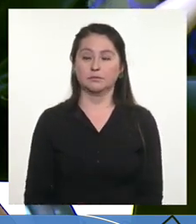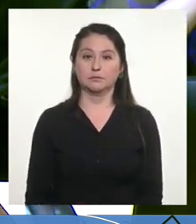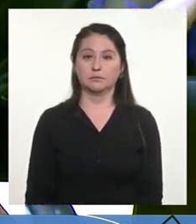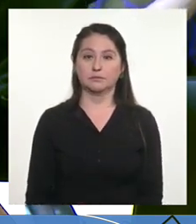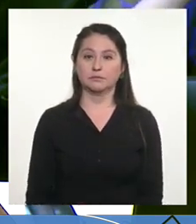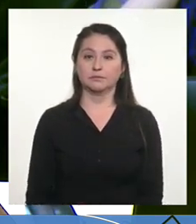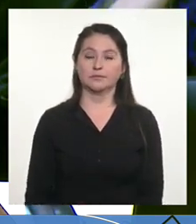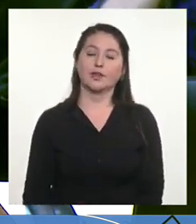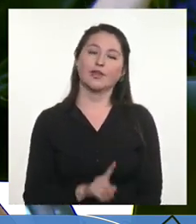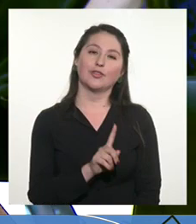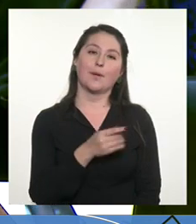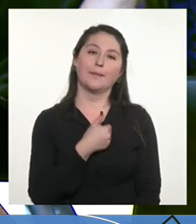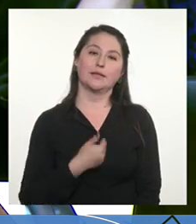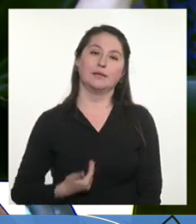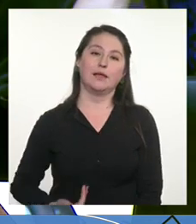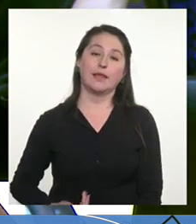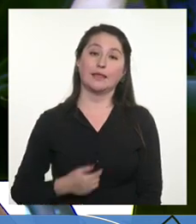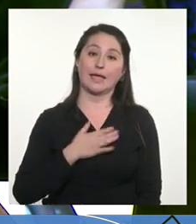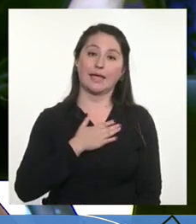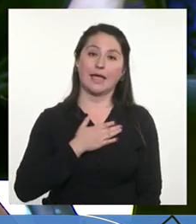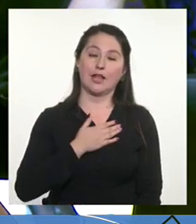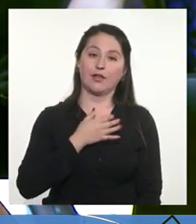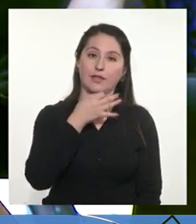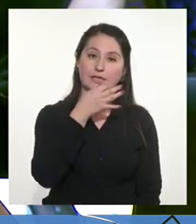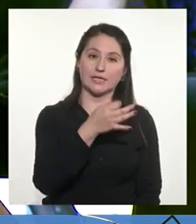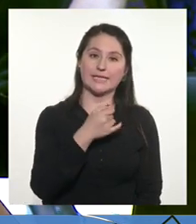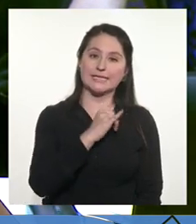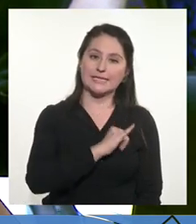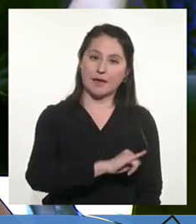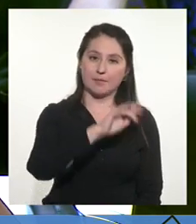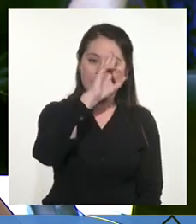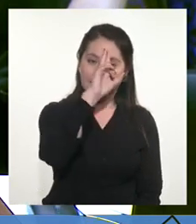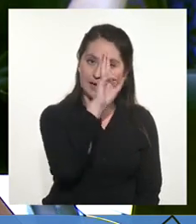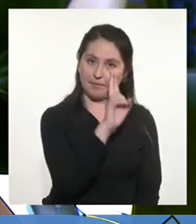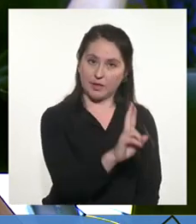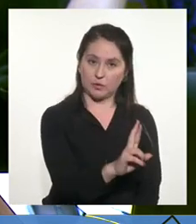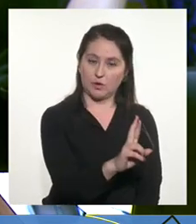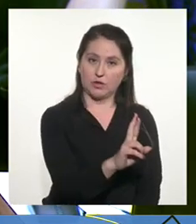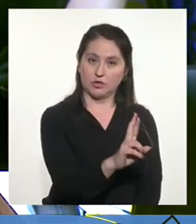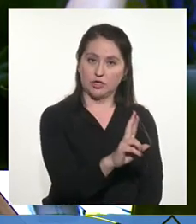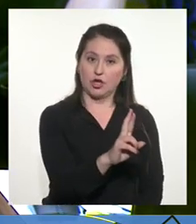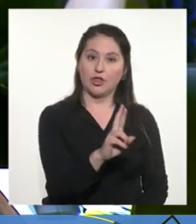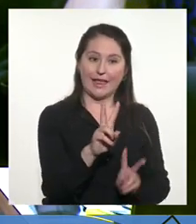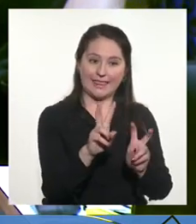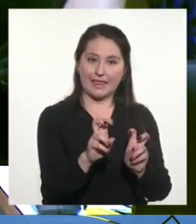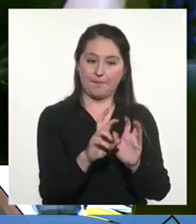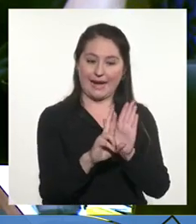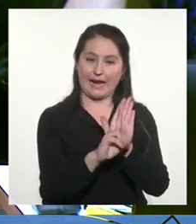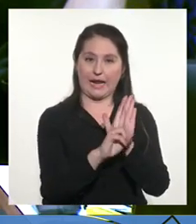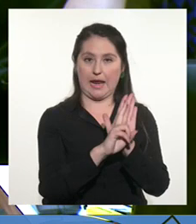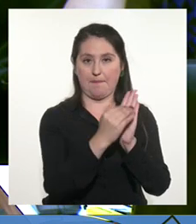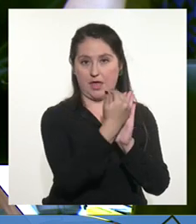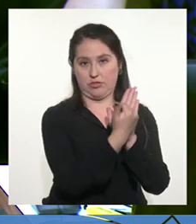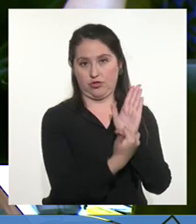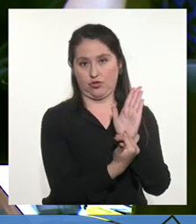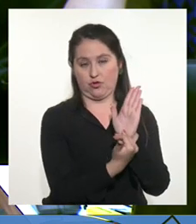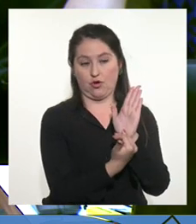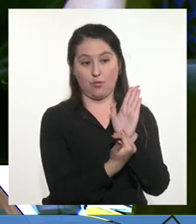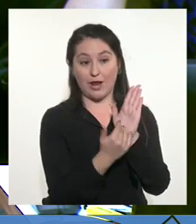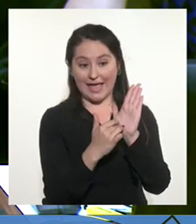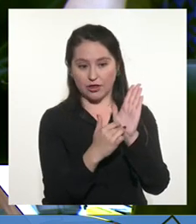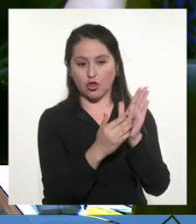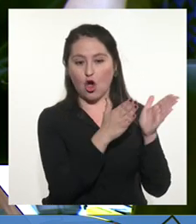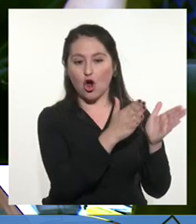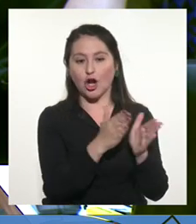no a presidente yo quiero decirle yo soy siempre respetuoso precisamente el reglamento porque creo que el reglamento ordena el